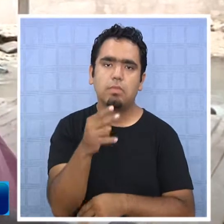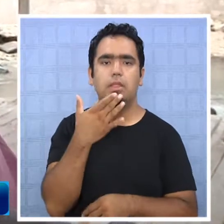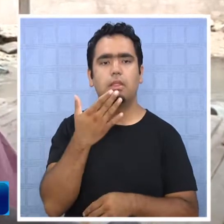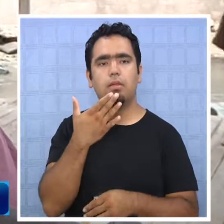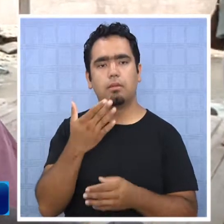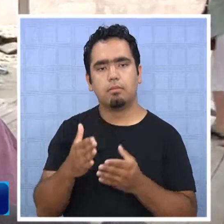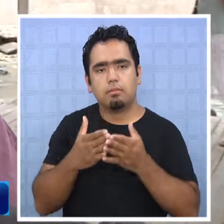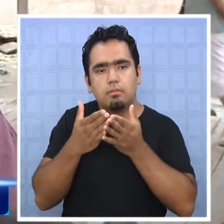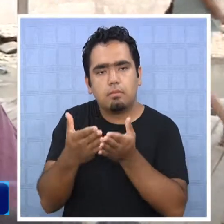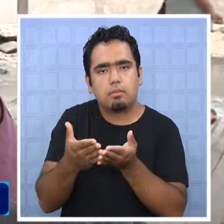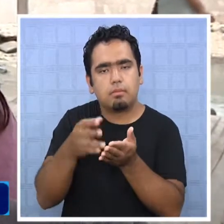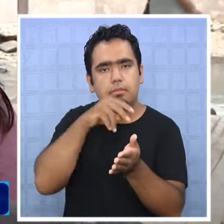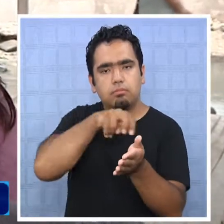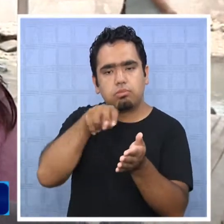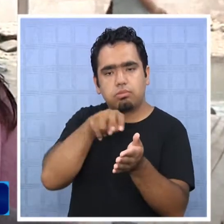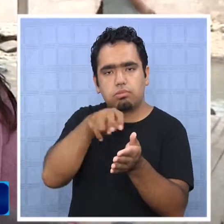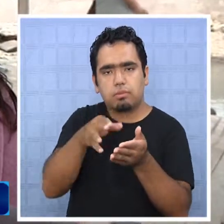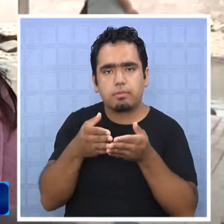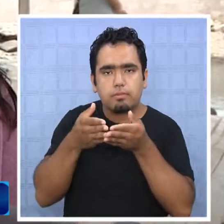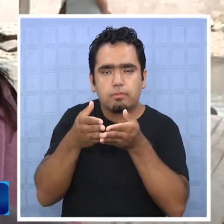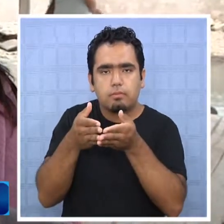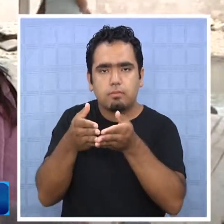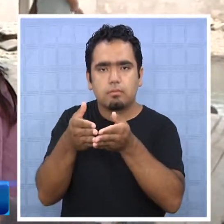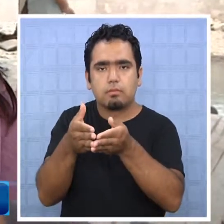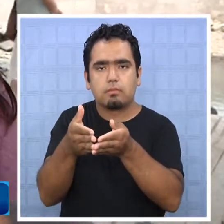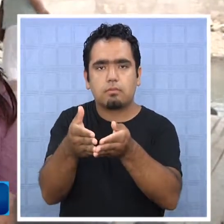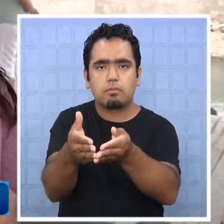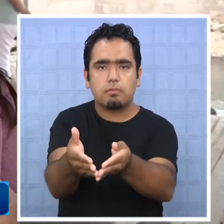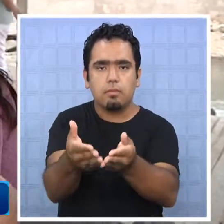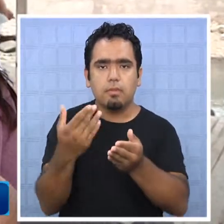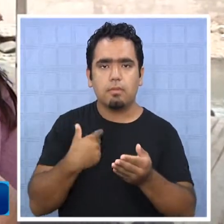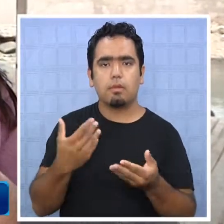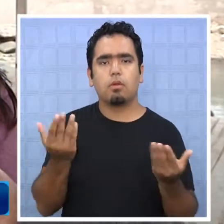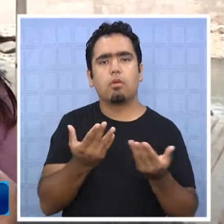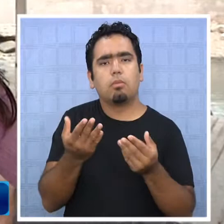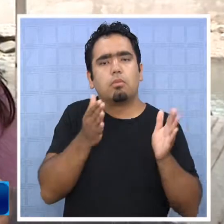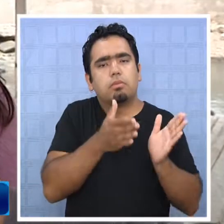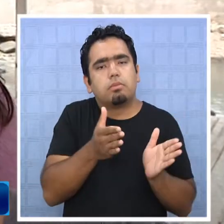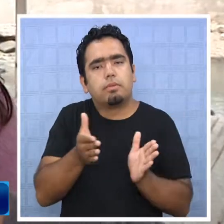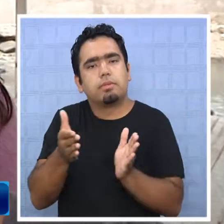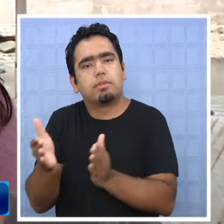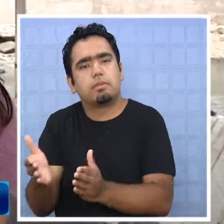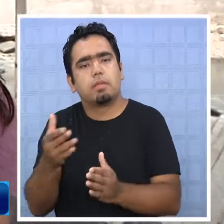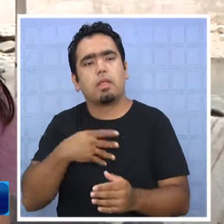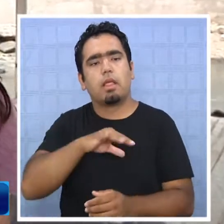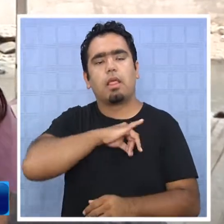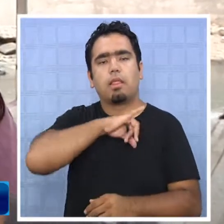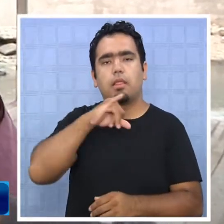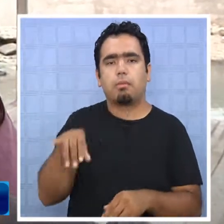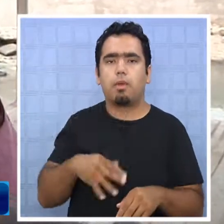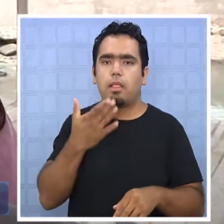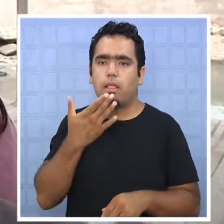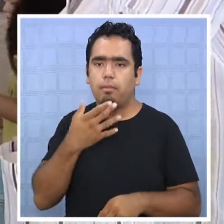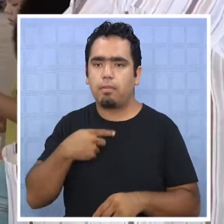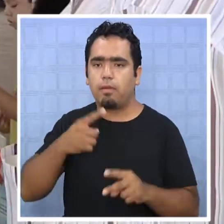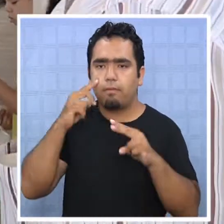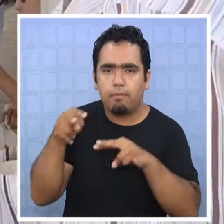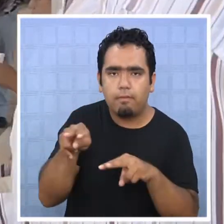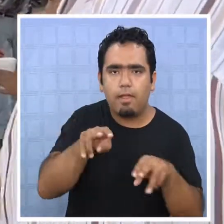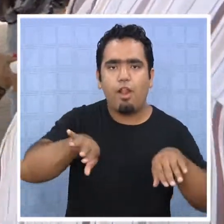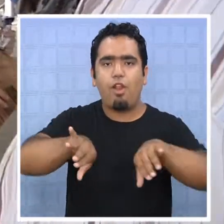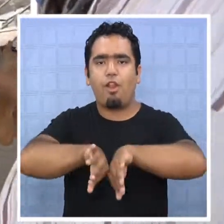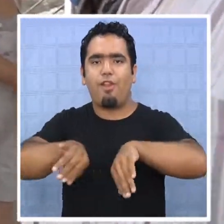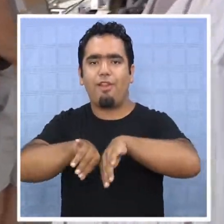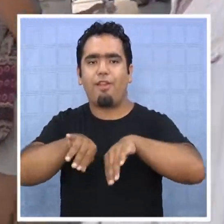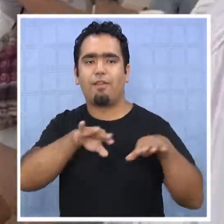entra al puerto también para que los turistas puedan apreciar cómo se desembarca, cómo es el procedimiento, y después entra a las